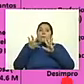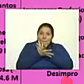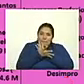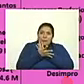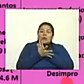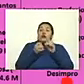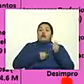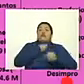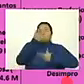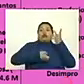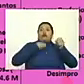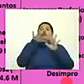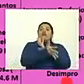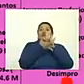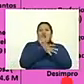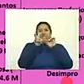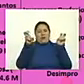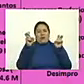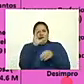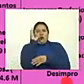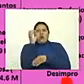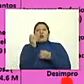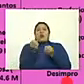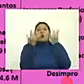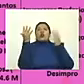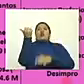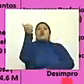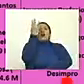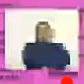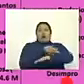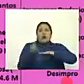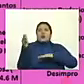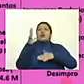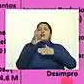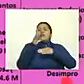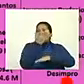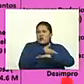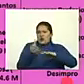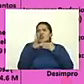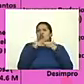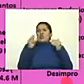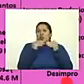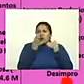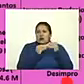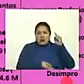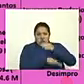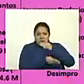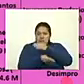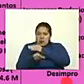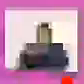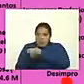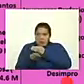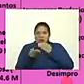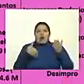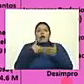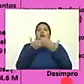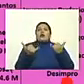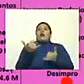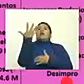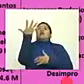Odebrecht confiesa sobre el caso colombiano 14 millones de dólares de sobornos y son 50 hasta ahora lo